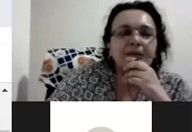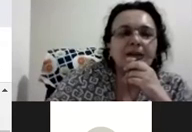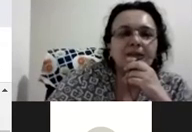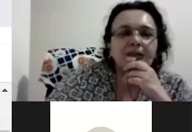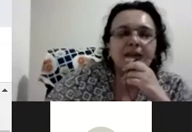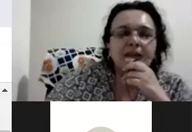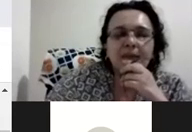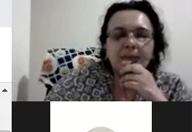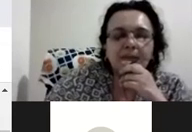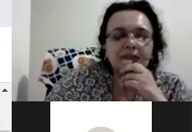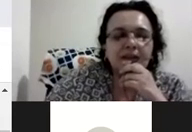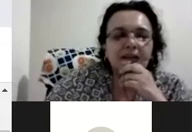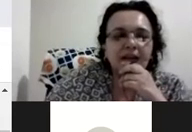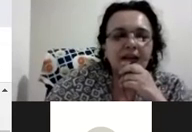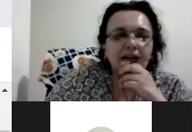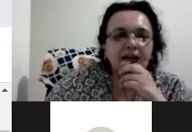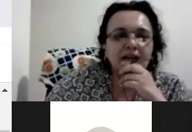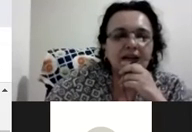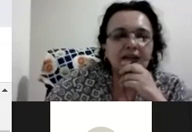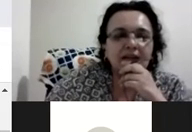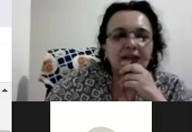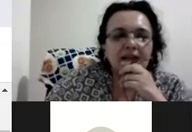quedamos de acuerdo de que vamos a empezar